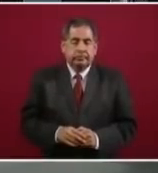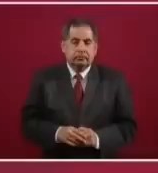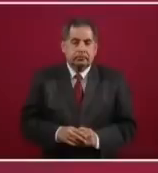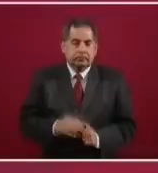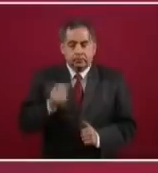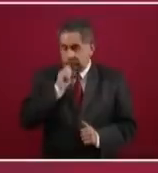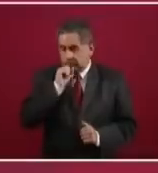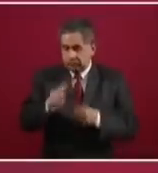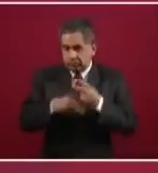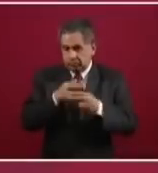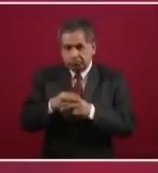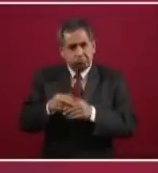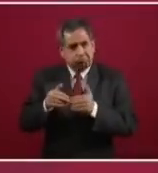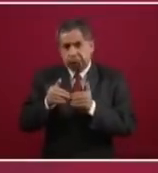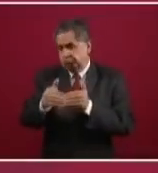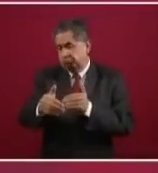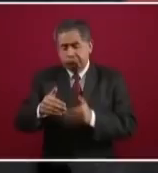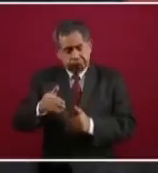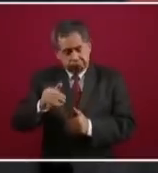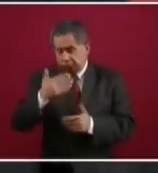Y vamos hacia adelante porque